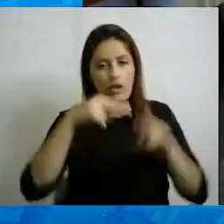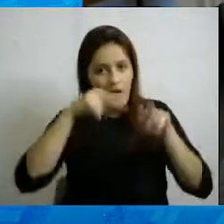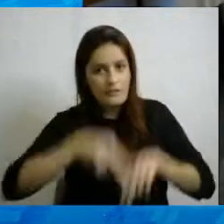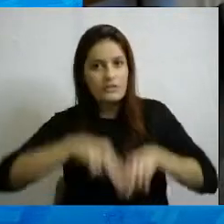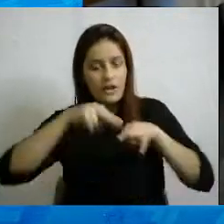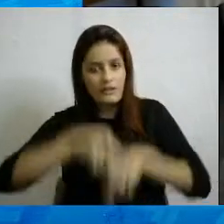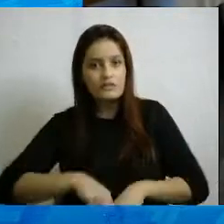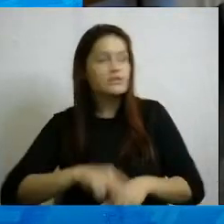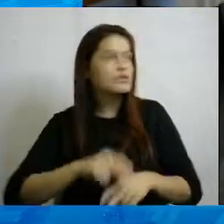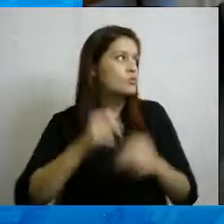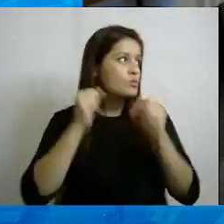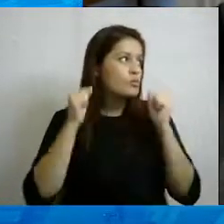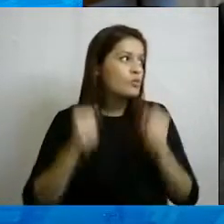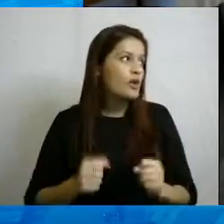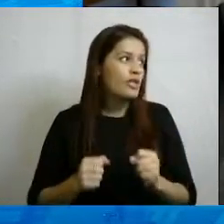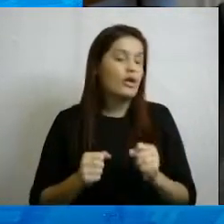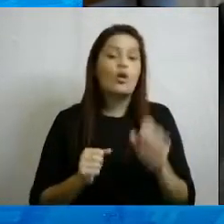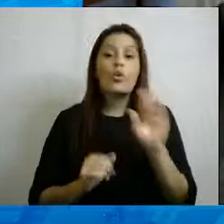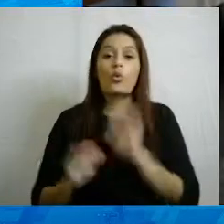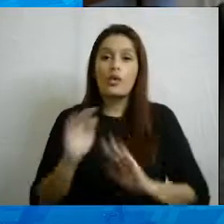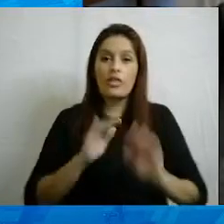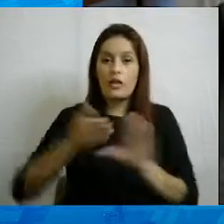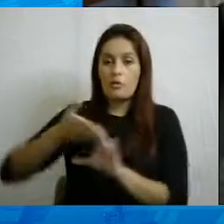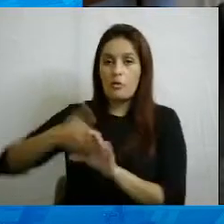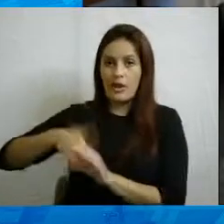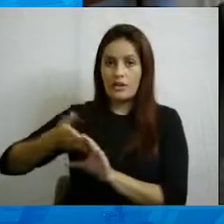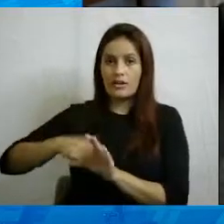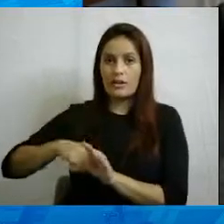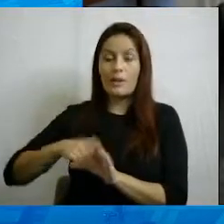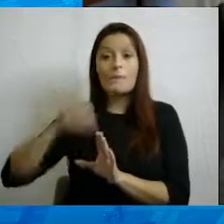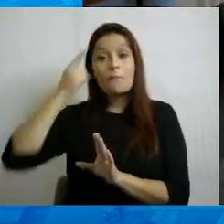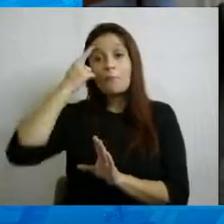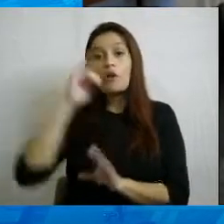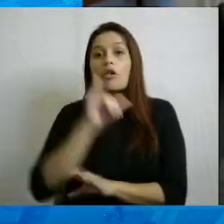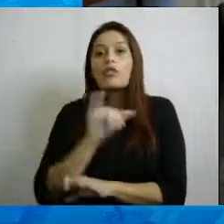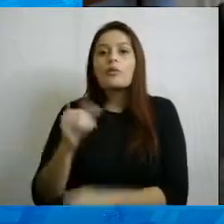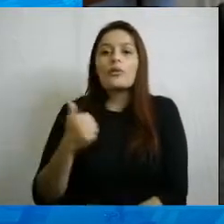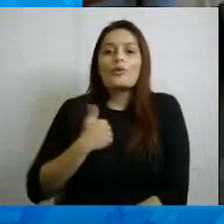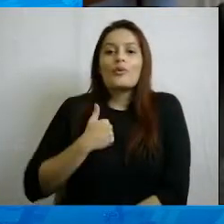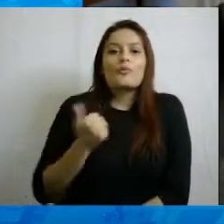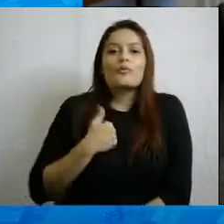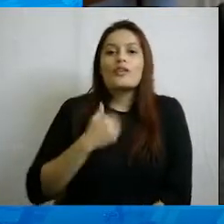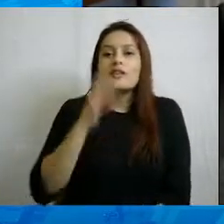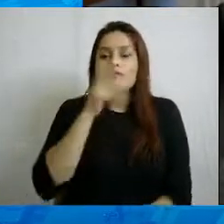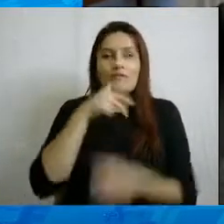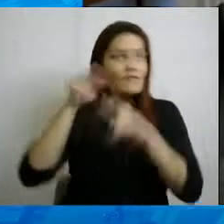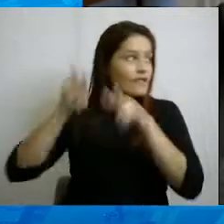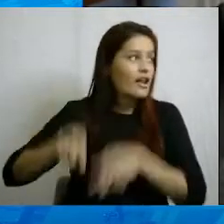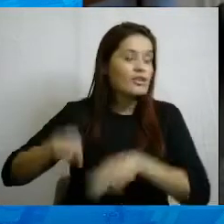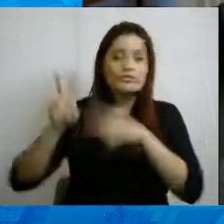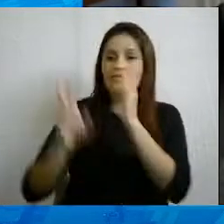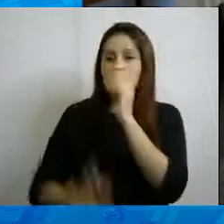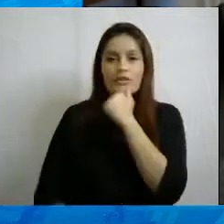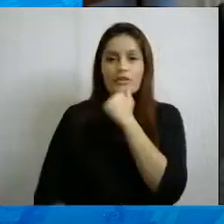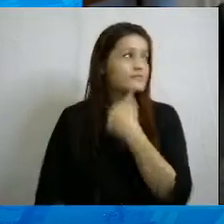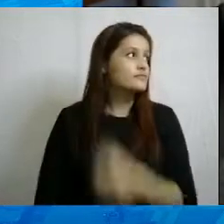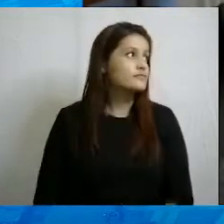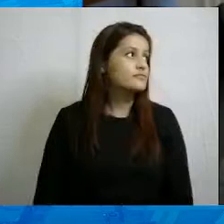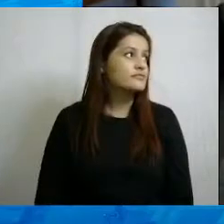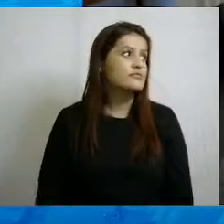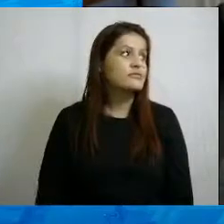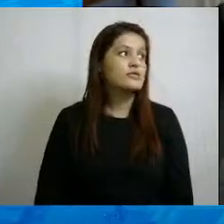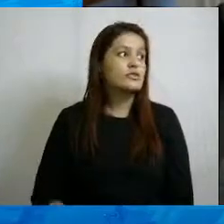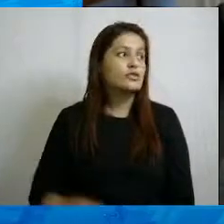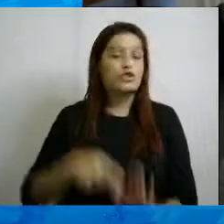normas que quieran para proteger a Pomaire. Pero si no hay fiscalización, eso no sirve absolutamente de nada. Las